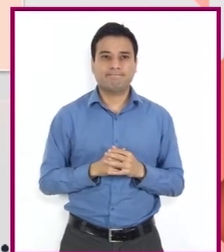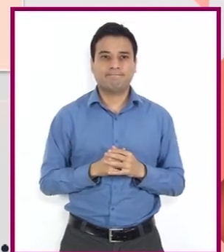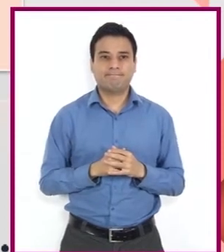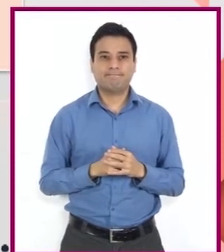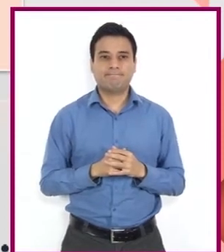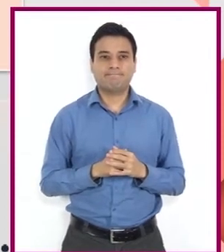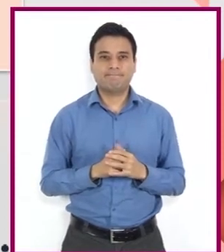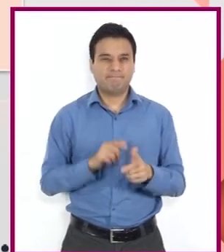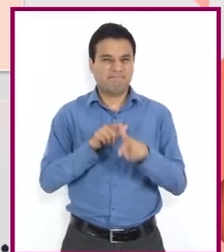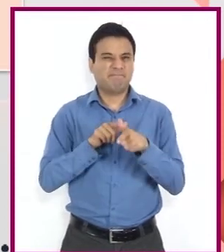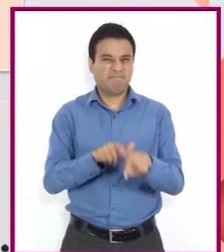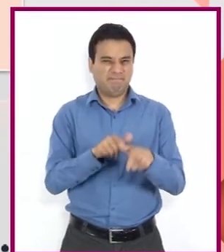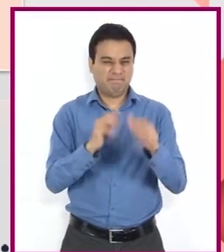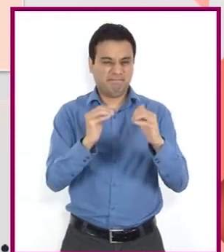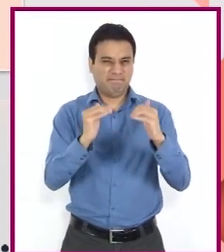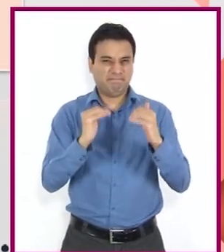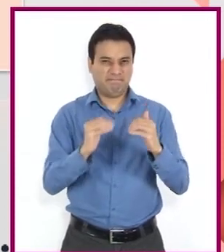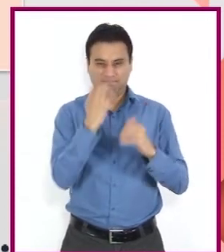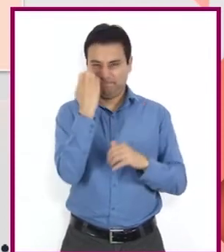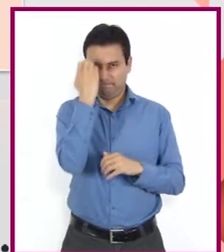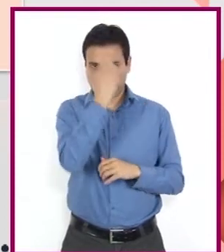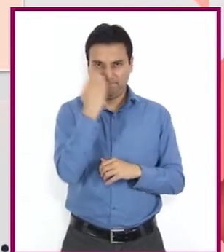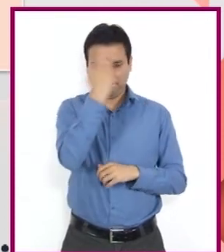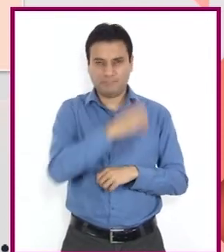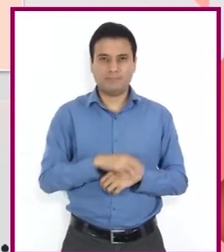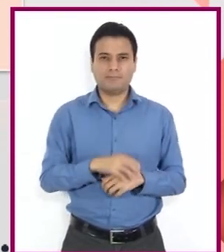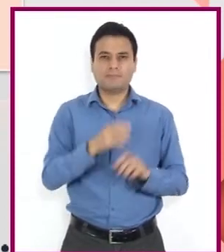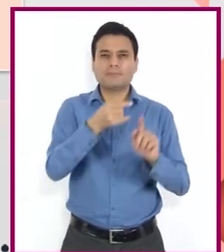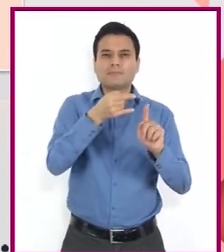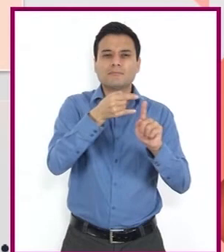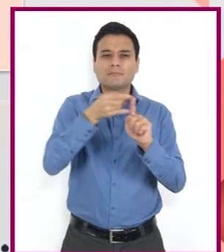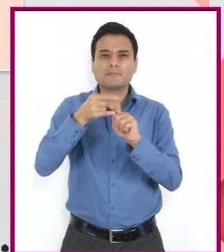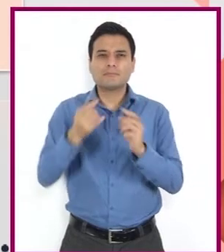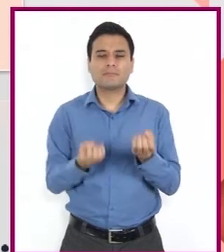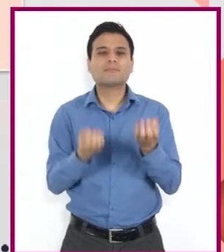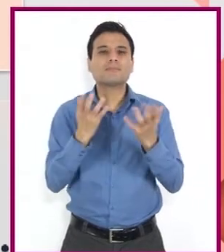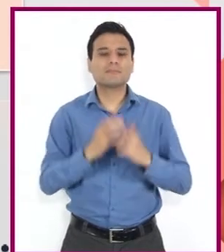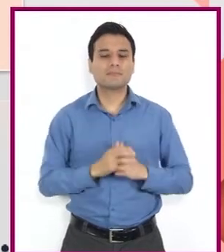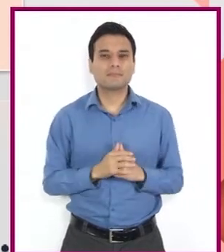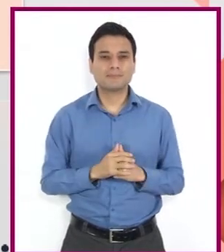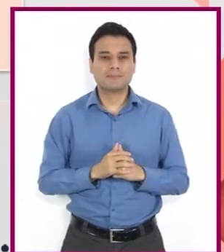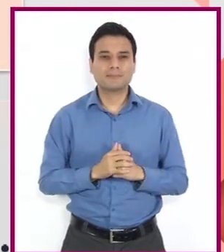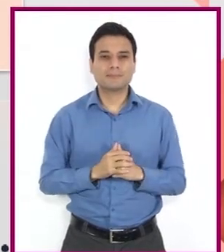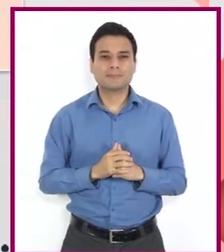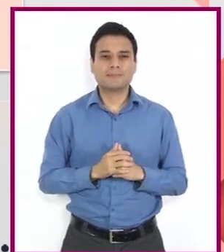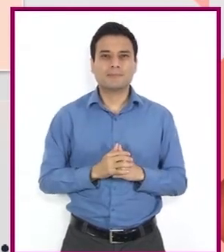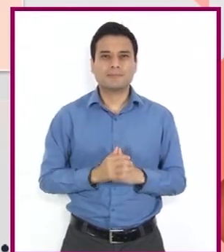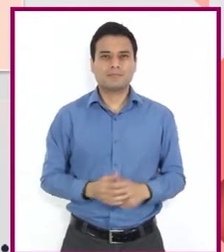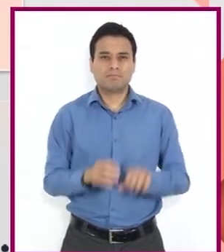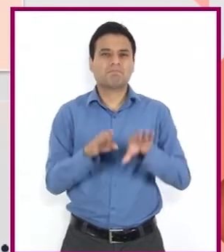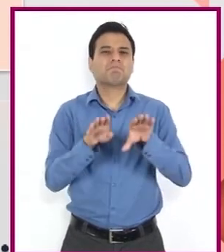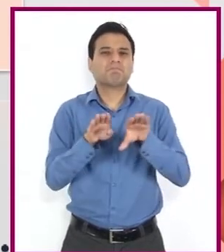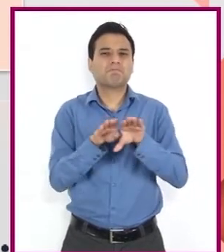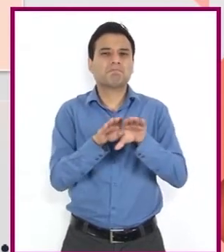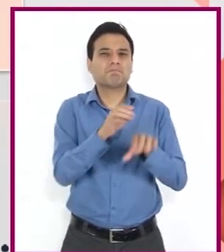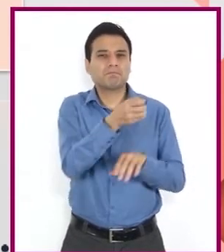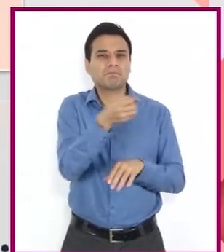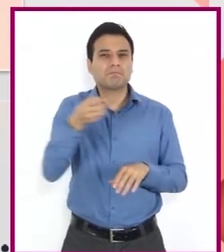Continuemos con el análisis. ¿Cuántas viñetas se emplean? ¿Y cómo se